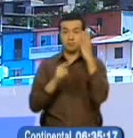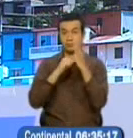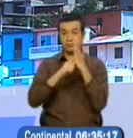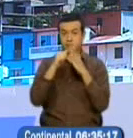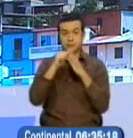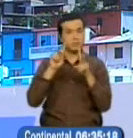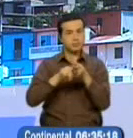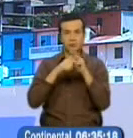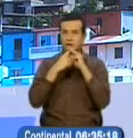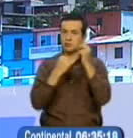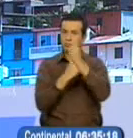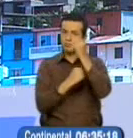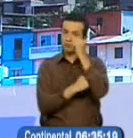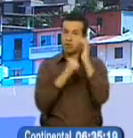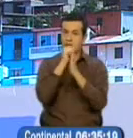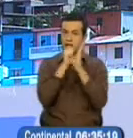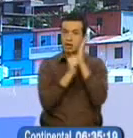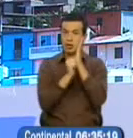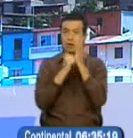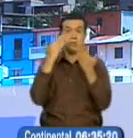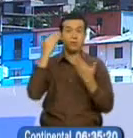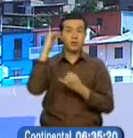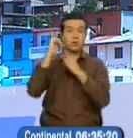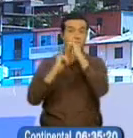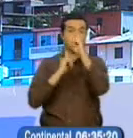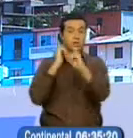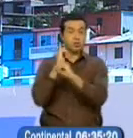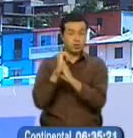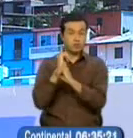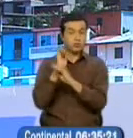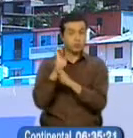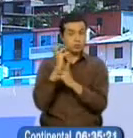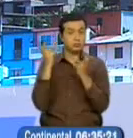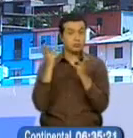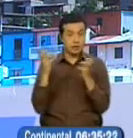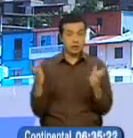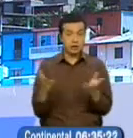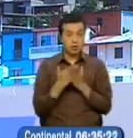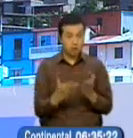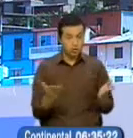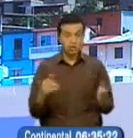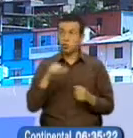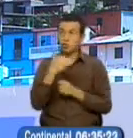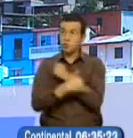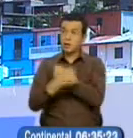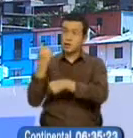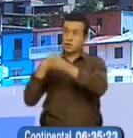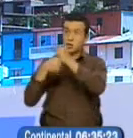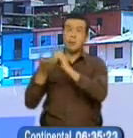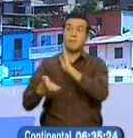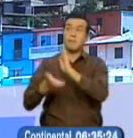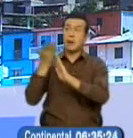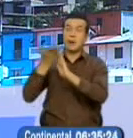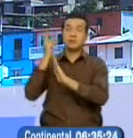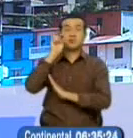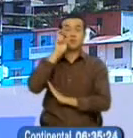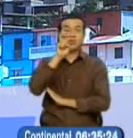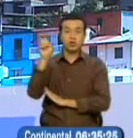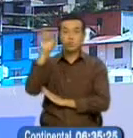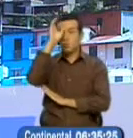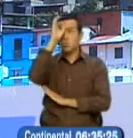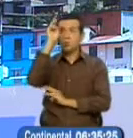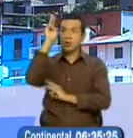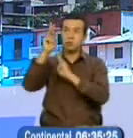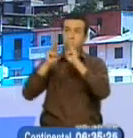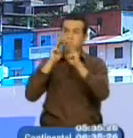a sentar las bases de una agenda de política exterior del país. El objetivo es potenciar exportaciones, fomentar el turismo, resaltar nuestra cultura al